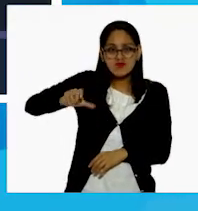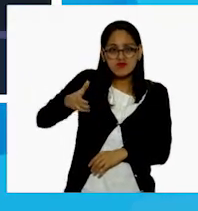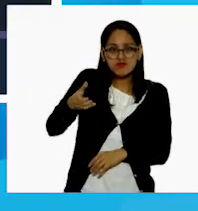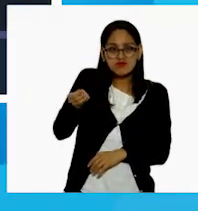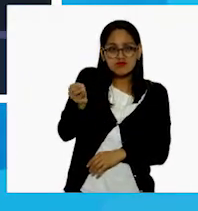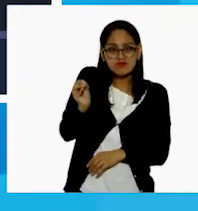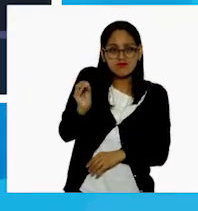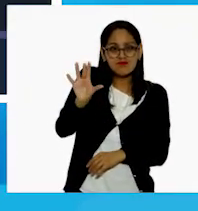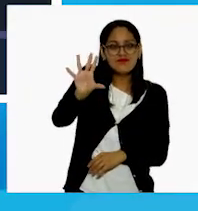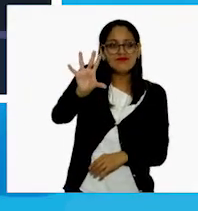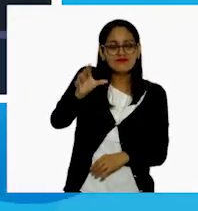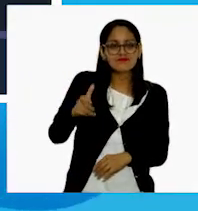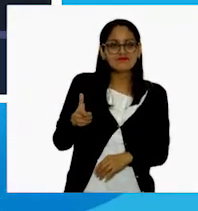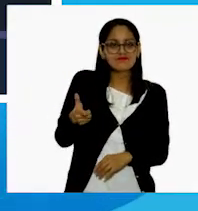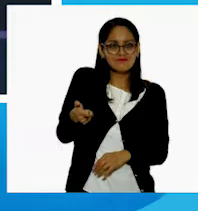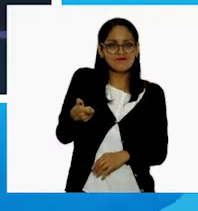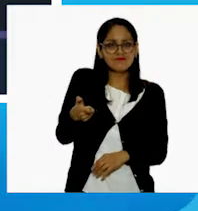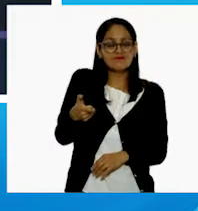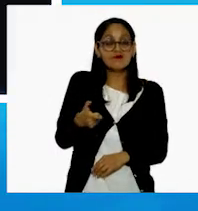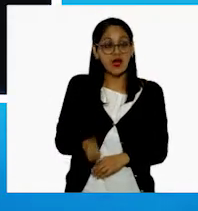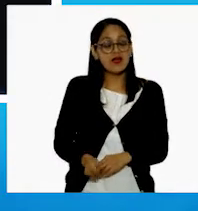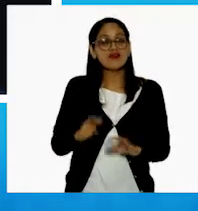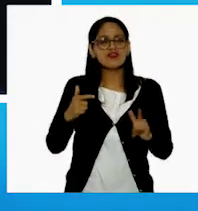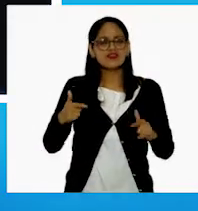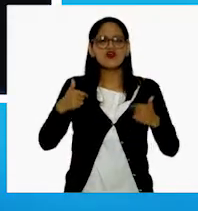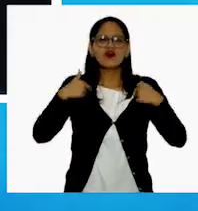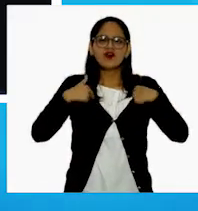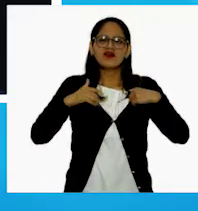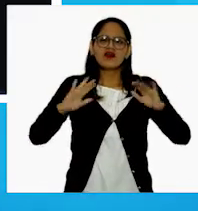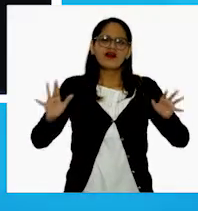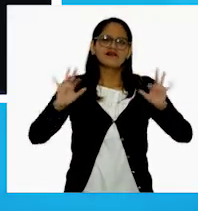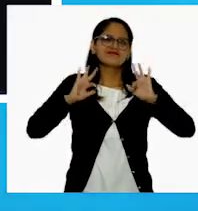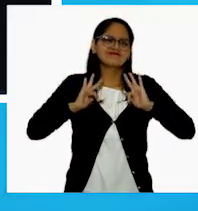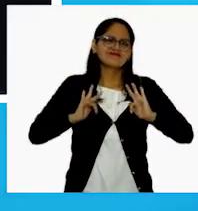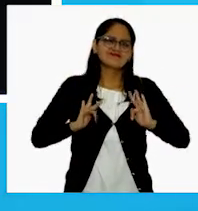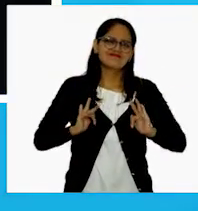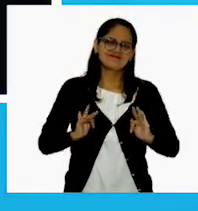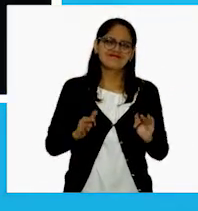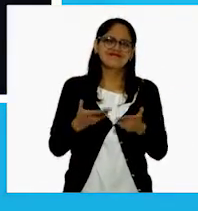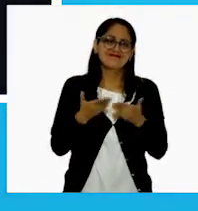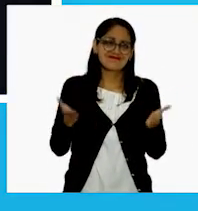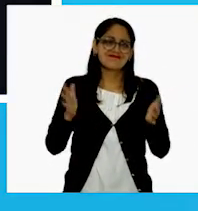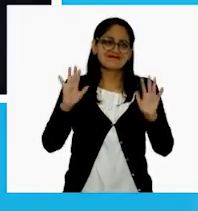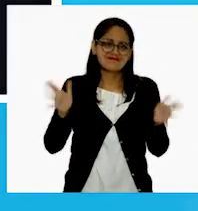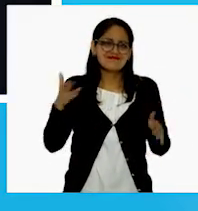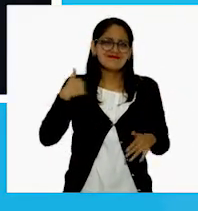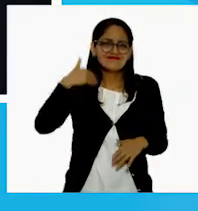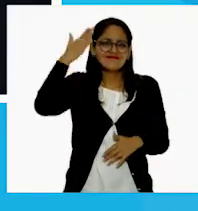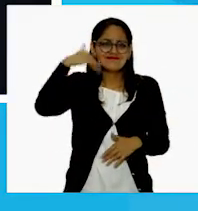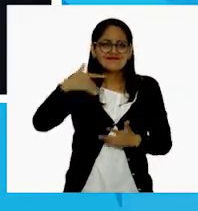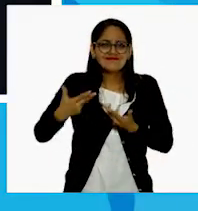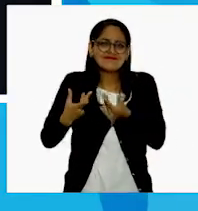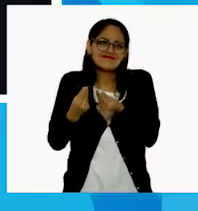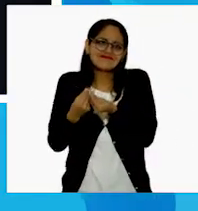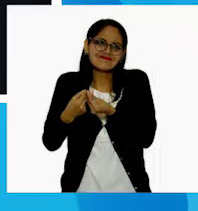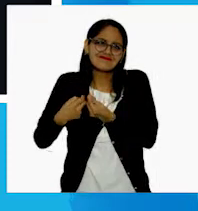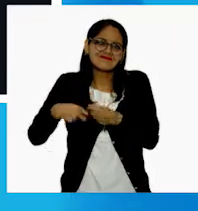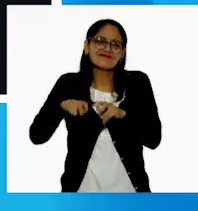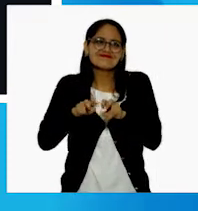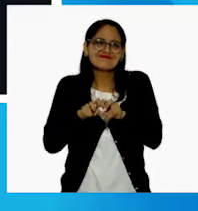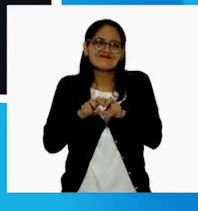la lamparita. Ya estoy más tranquila, pues estás aquí junto en